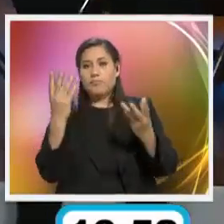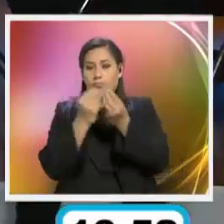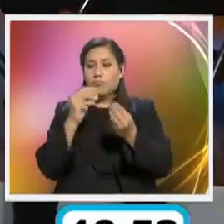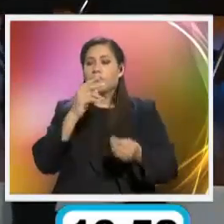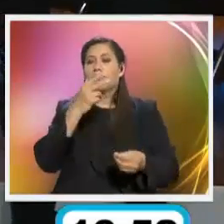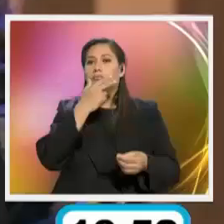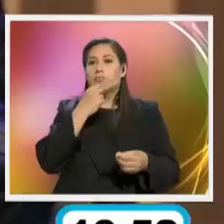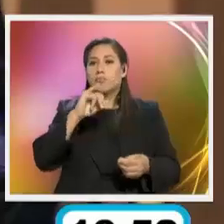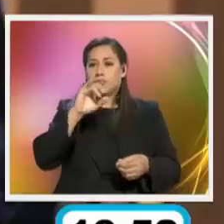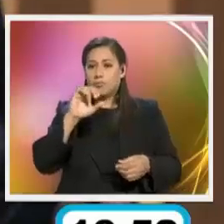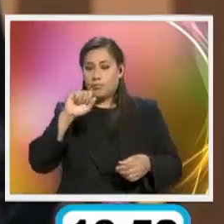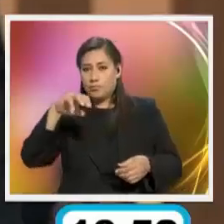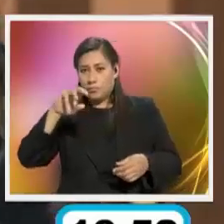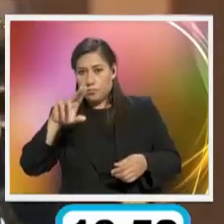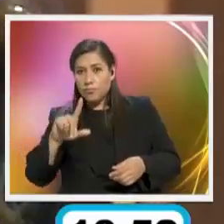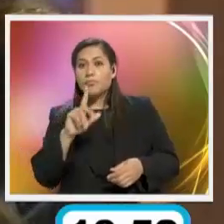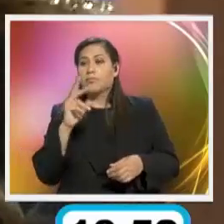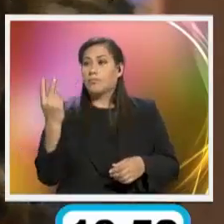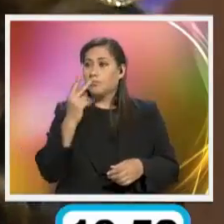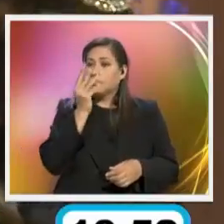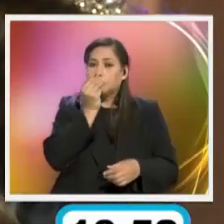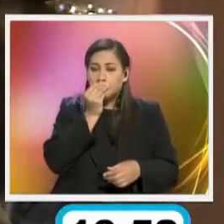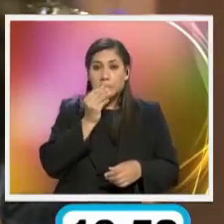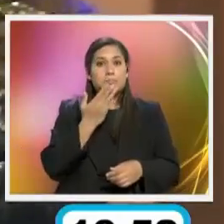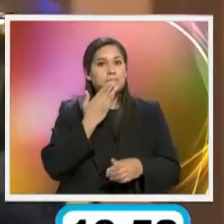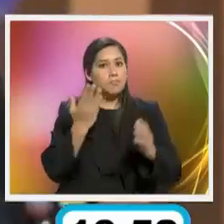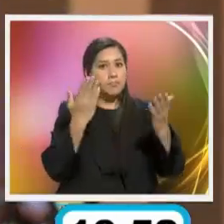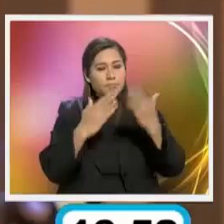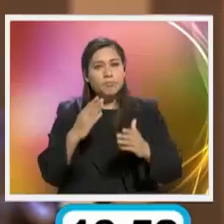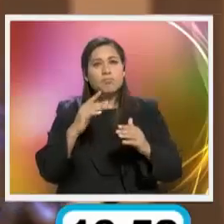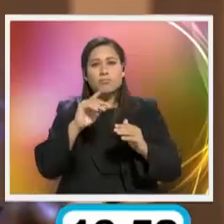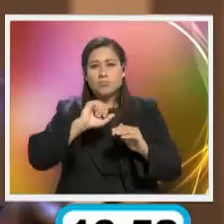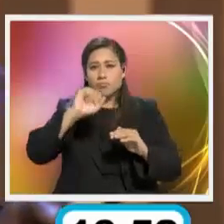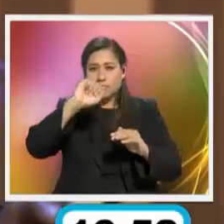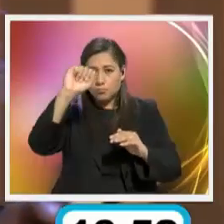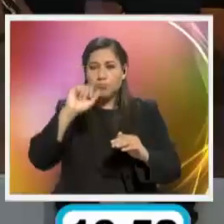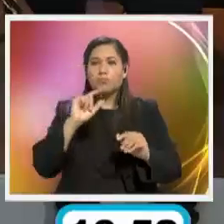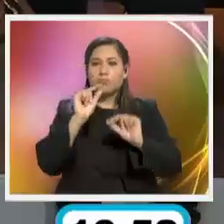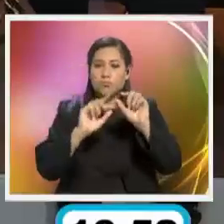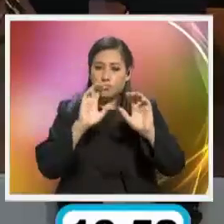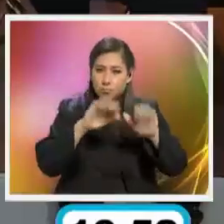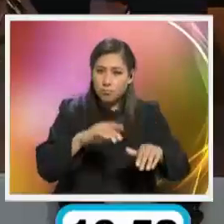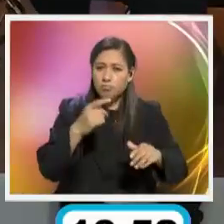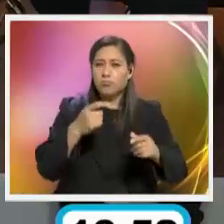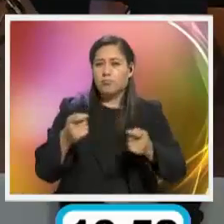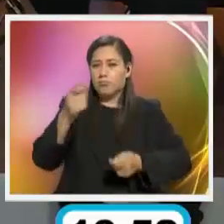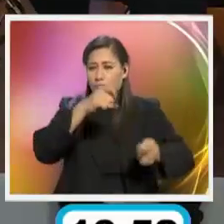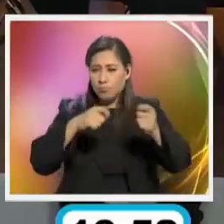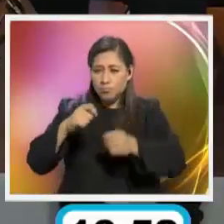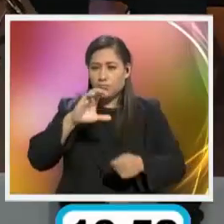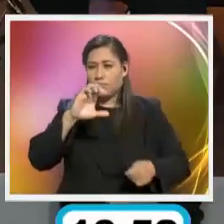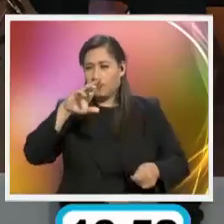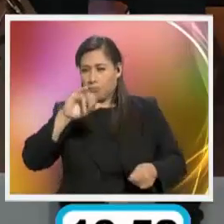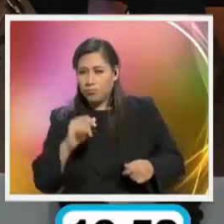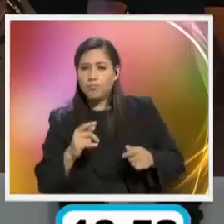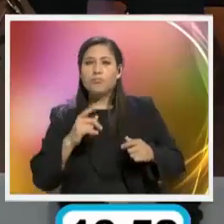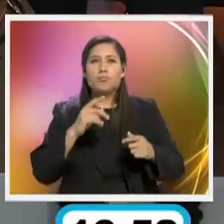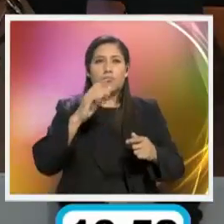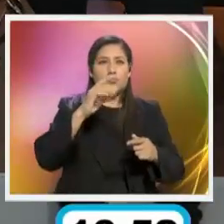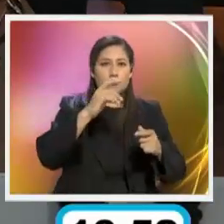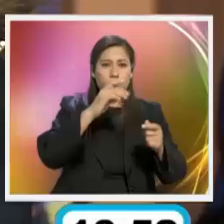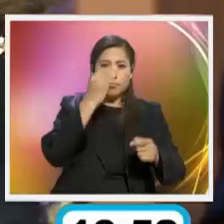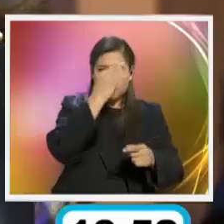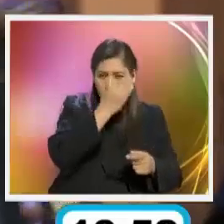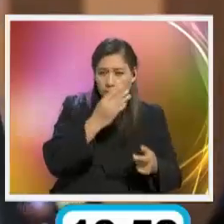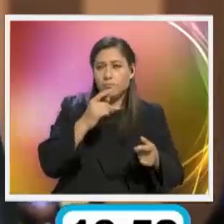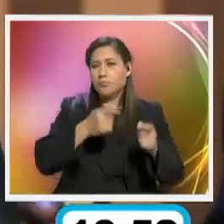Manuel Figueroa con Callados, nos fue súper bien y de ahí pues nos fuimos al rollo de la cumbia, digamos, bailable, cumbia pop,